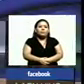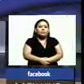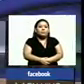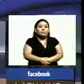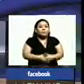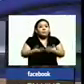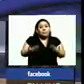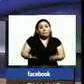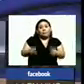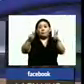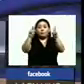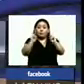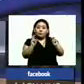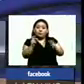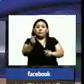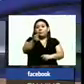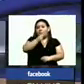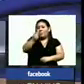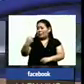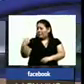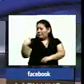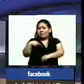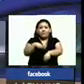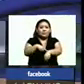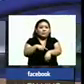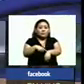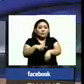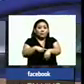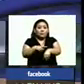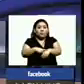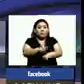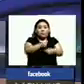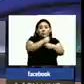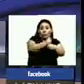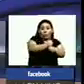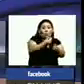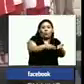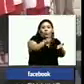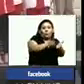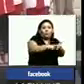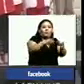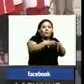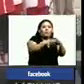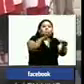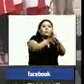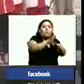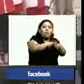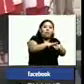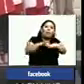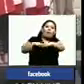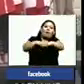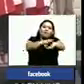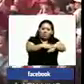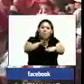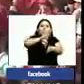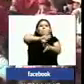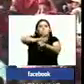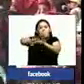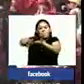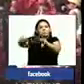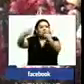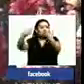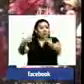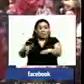Y en información que se conoció hace solo unos minutos, la aseguradora contratada por el partido FMLN anunció el pago de la deuda